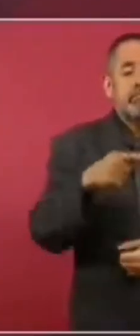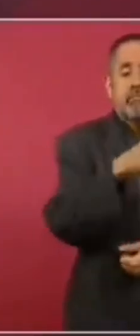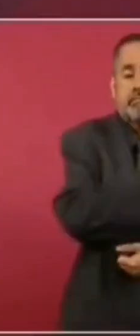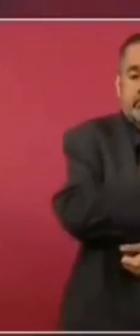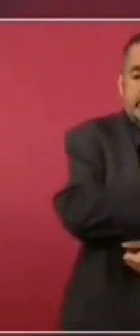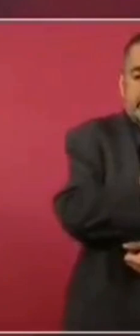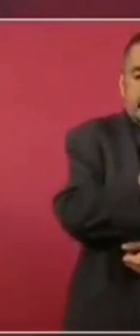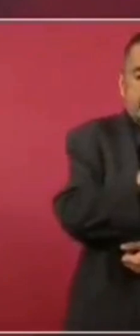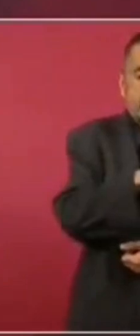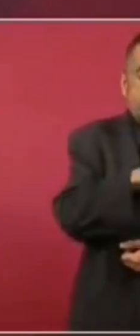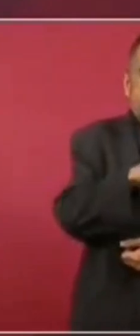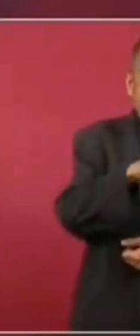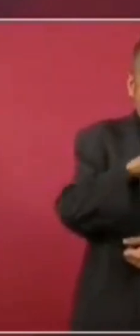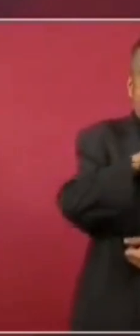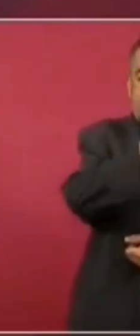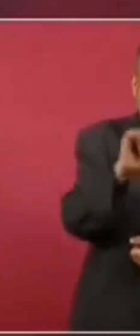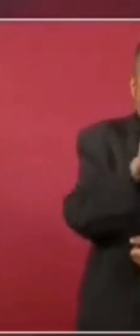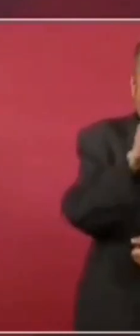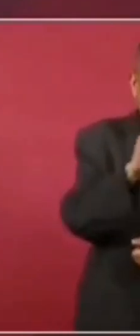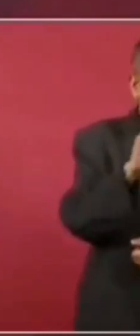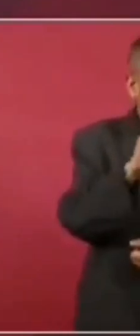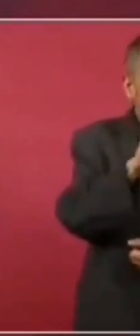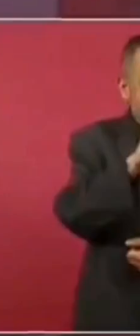de un poder faccioso